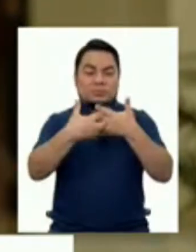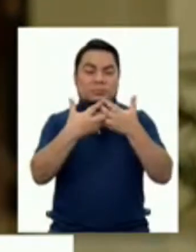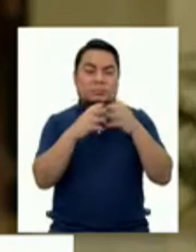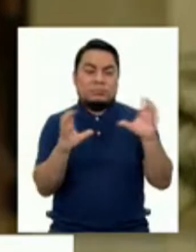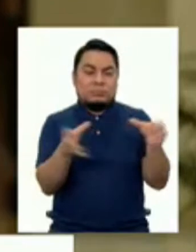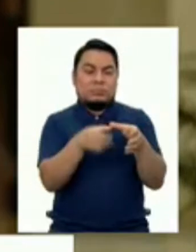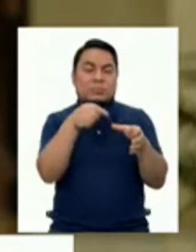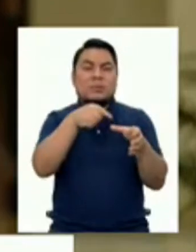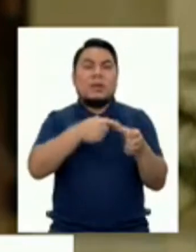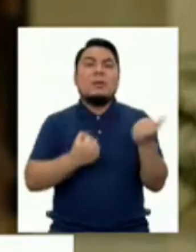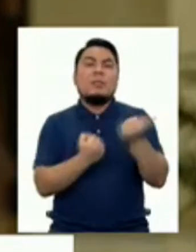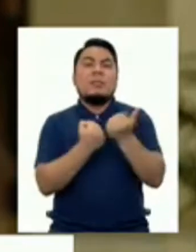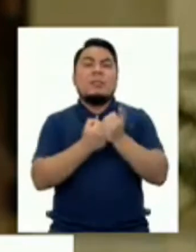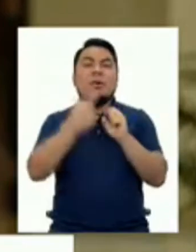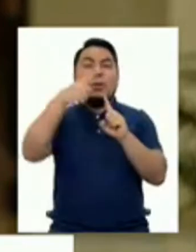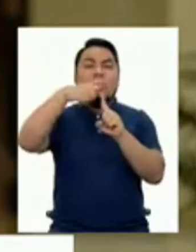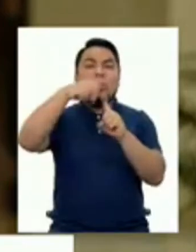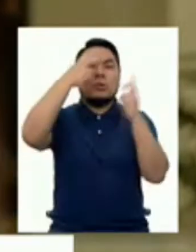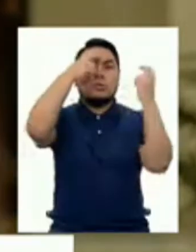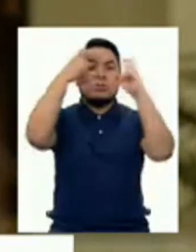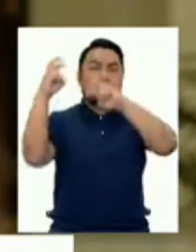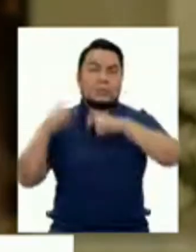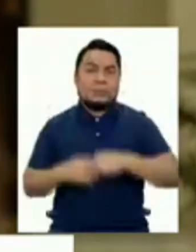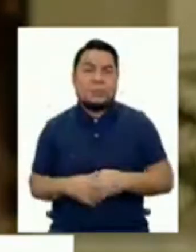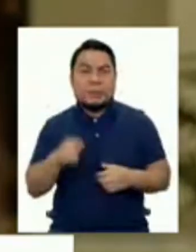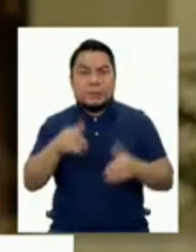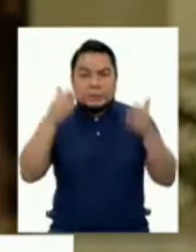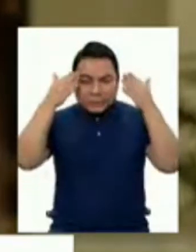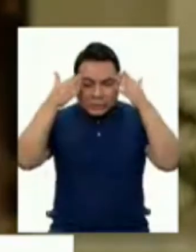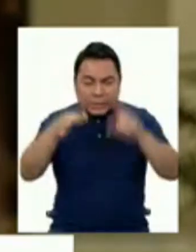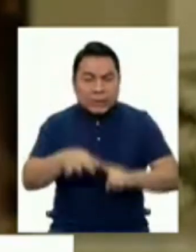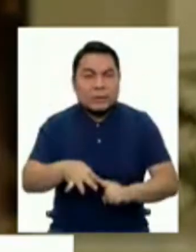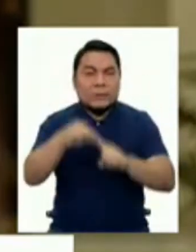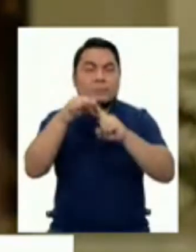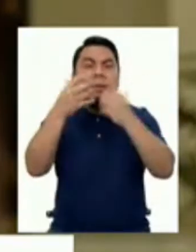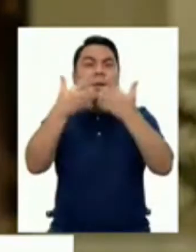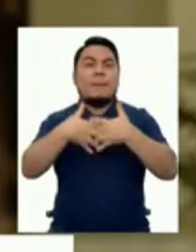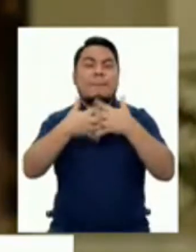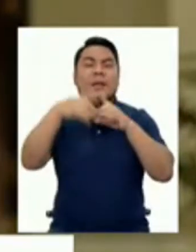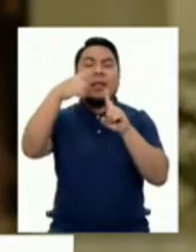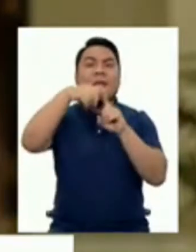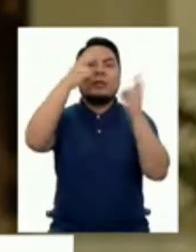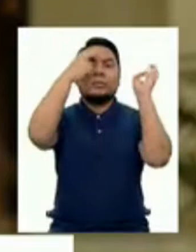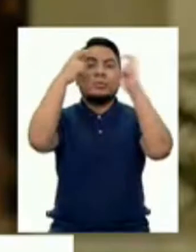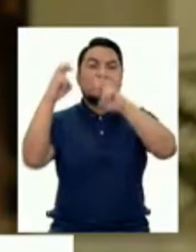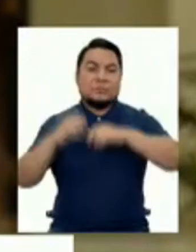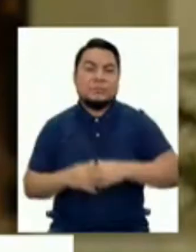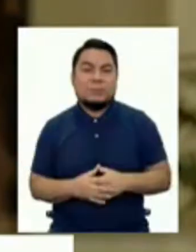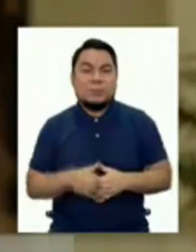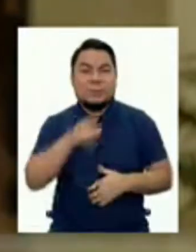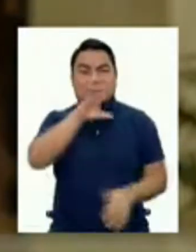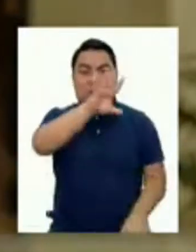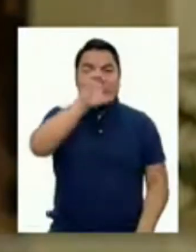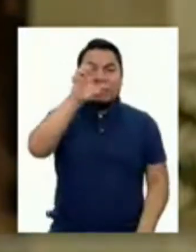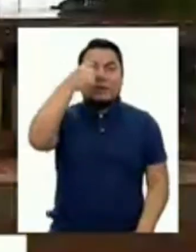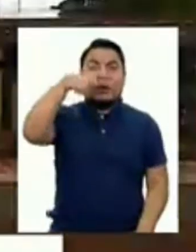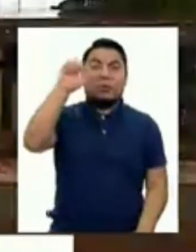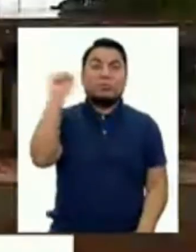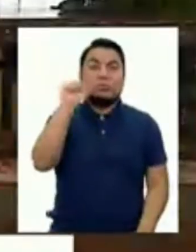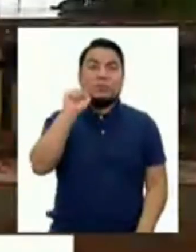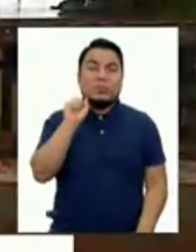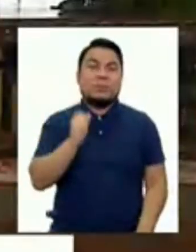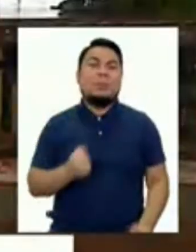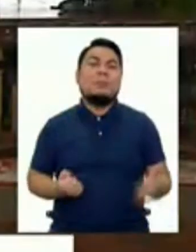Turismo, dedicado específicamente para las empresas del sector turismo. 500 millones de